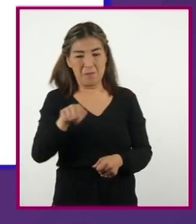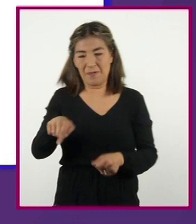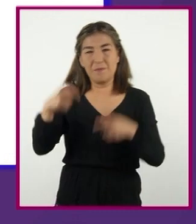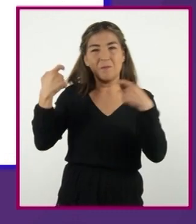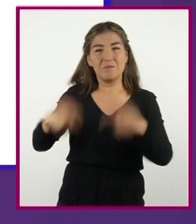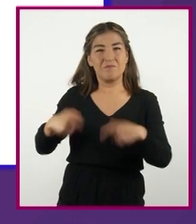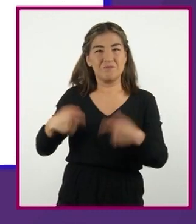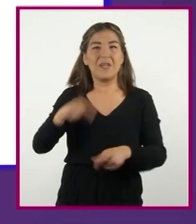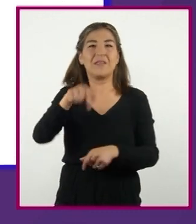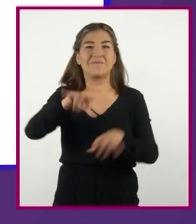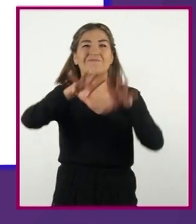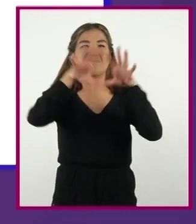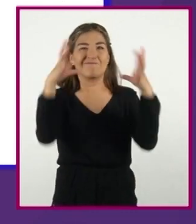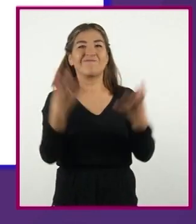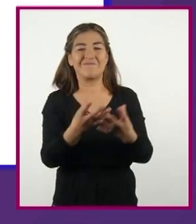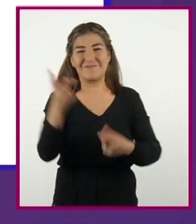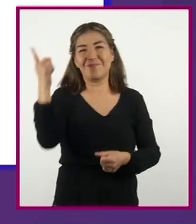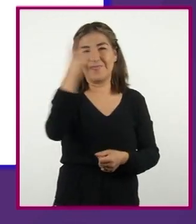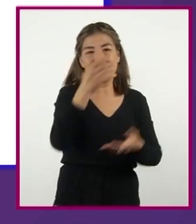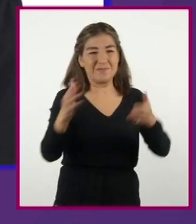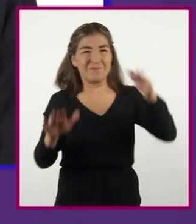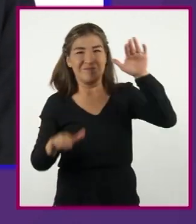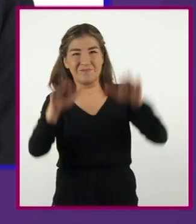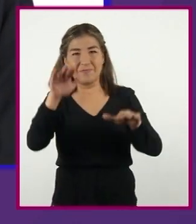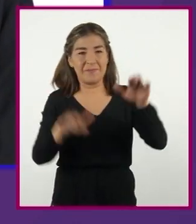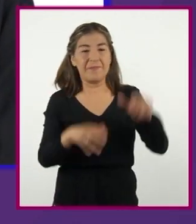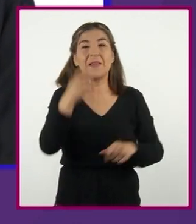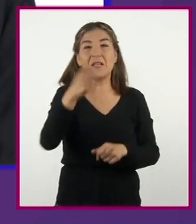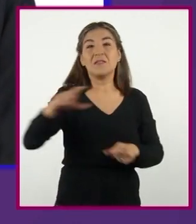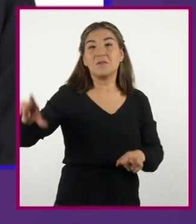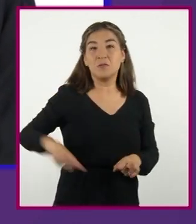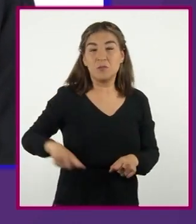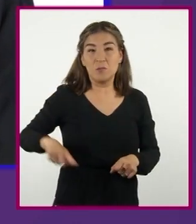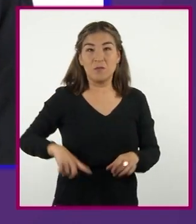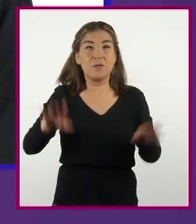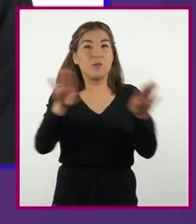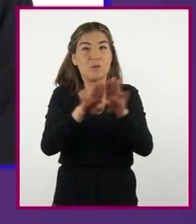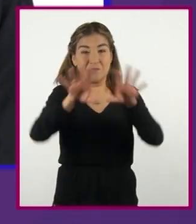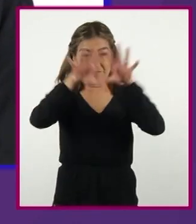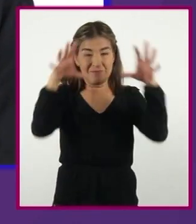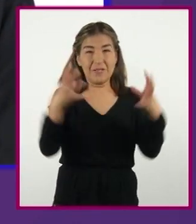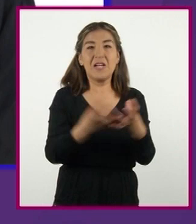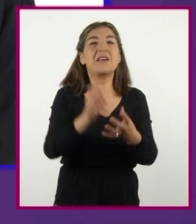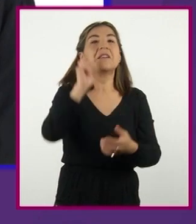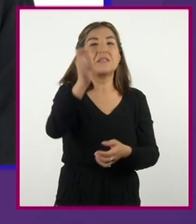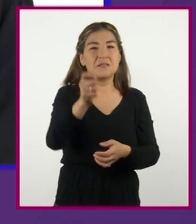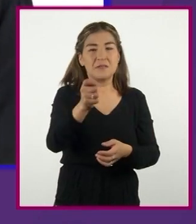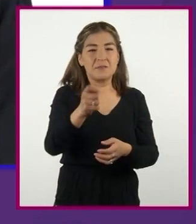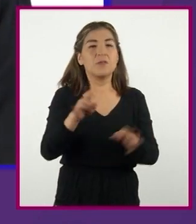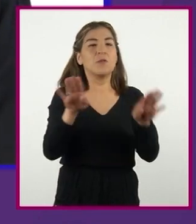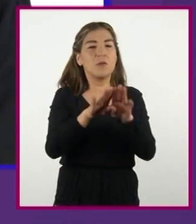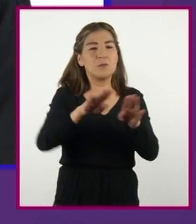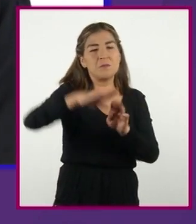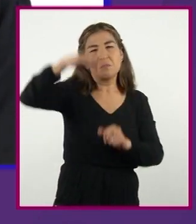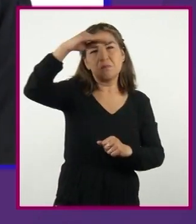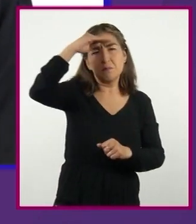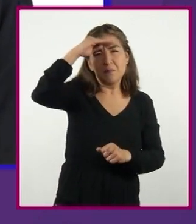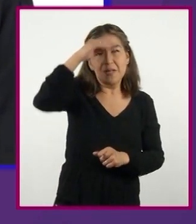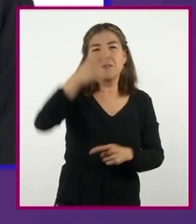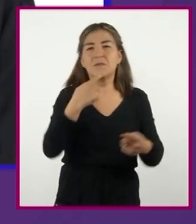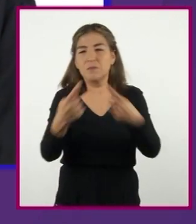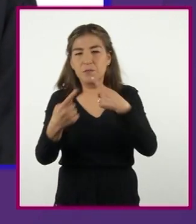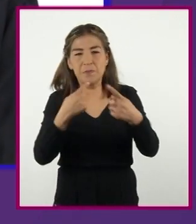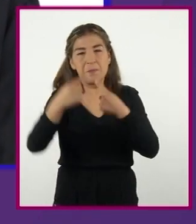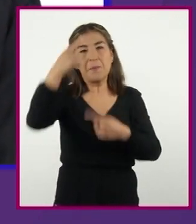planeta. De tal manera que el gran reto de la gobernanza global consiste en virar de decisiones que alientan